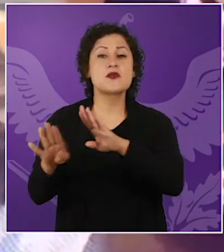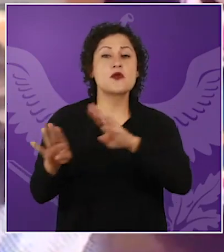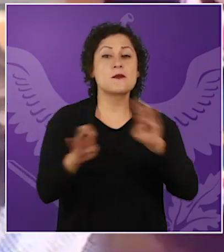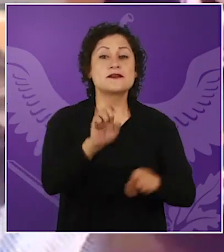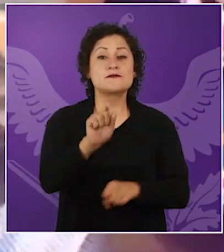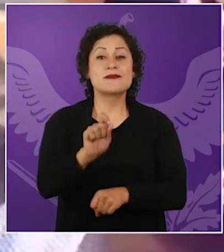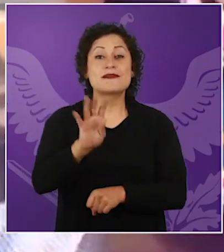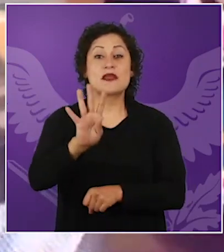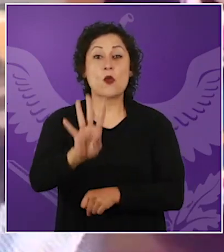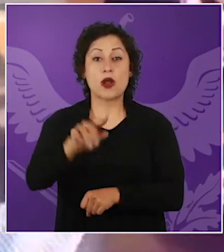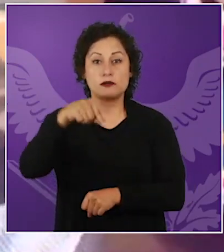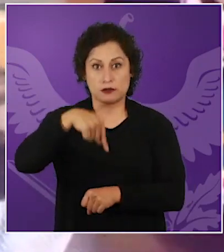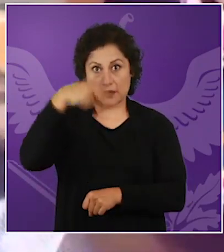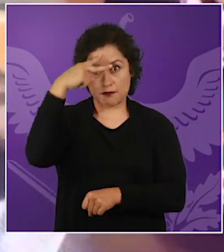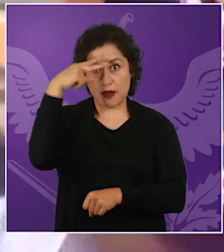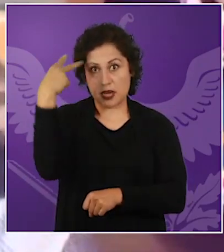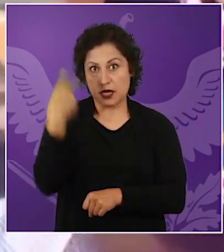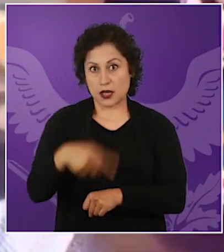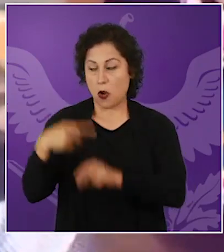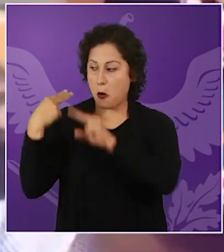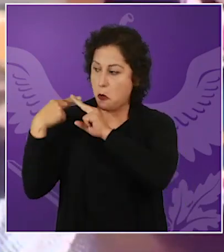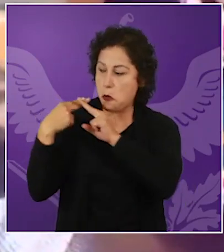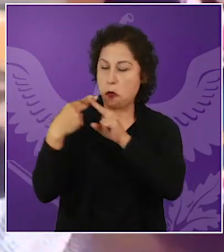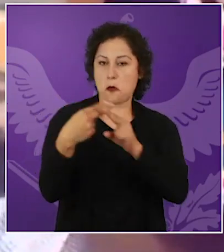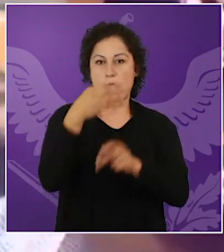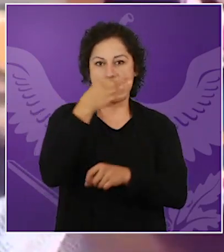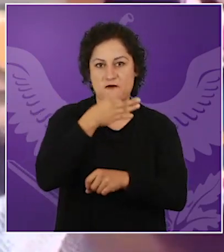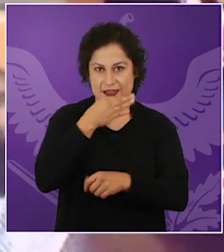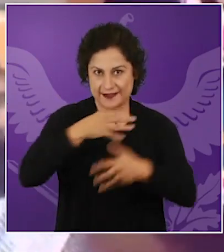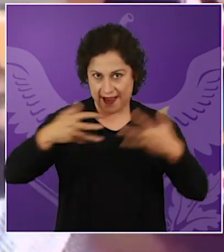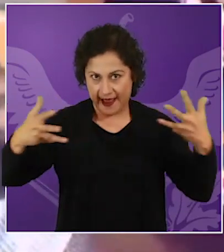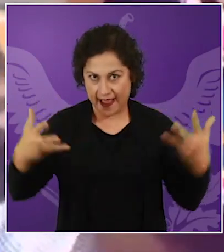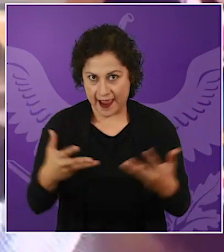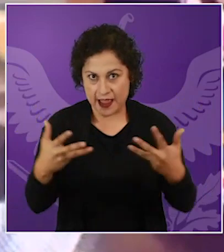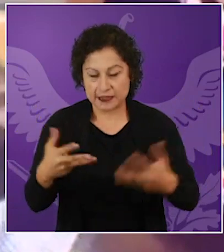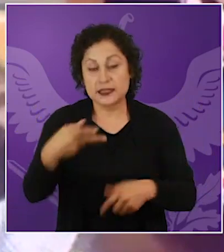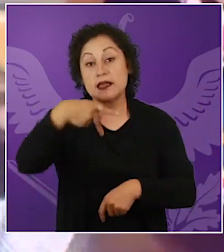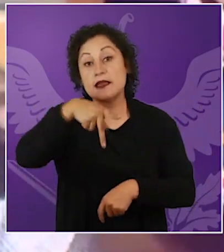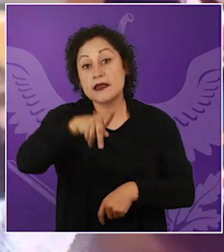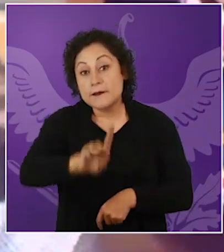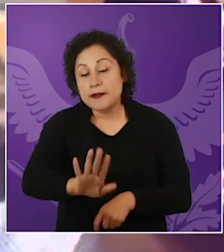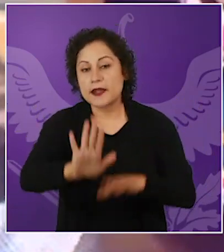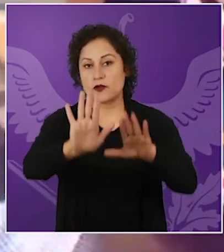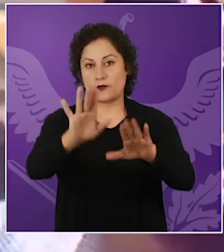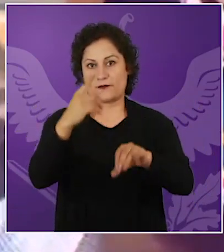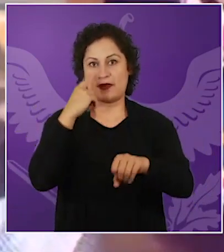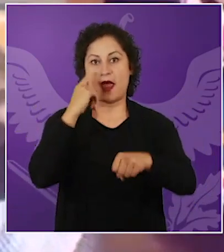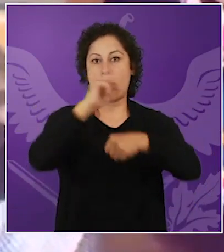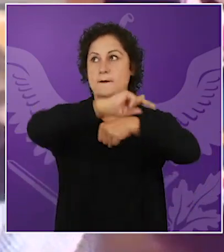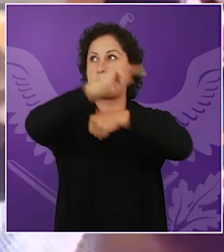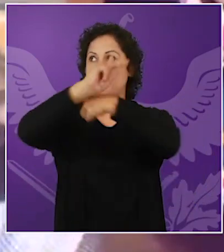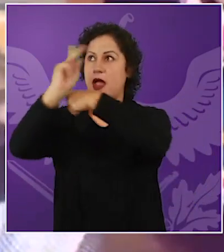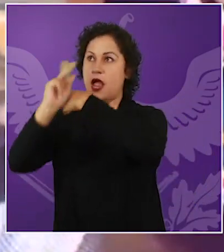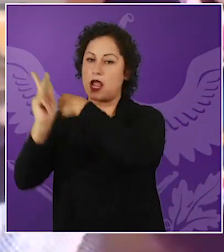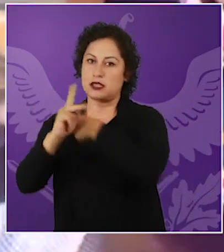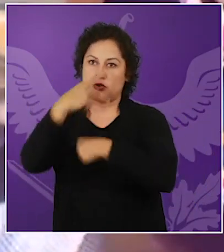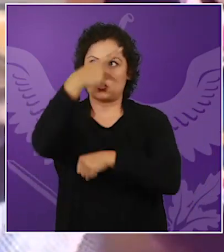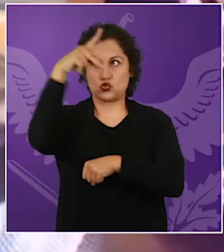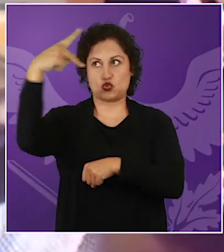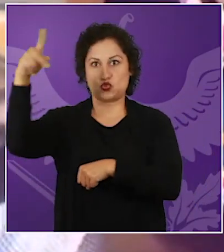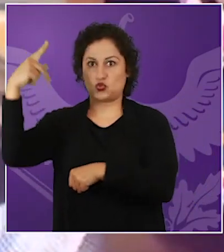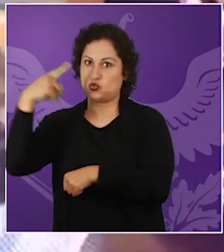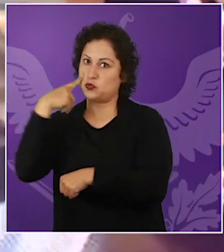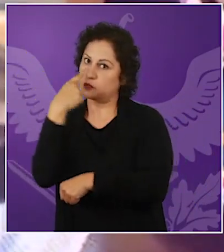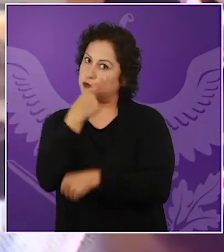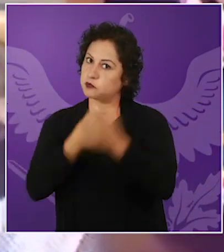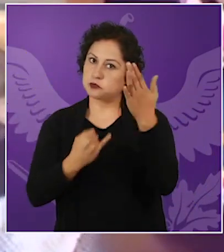1924 en México hacemos esta celebración, pero debo decirte que cada país elige el día en que se van a